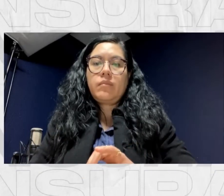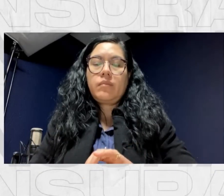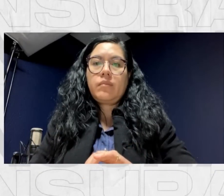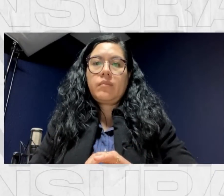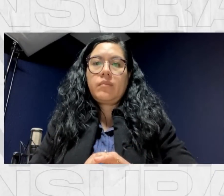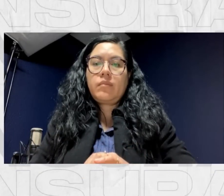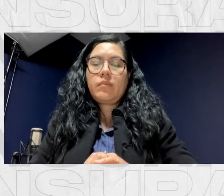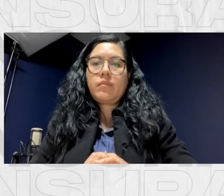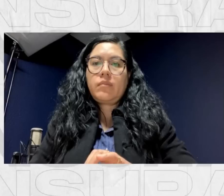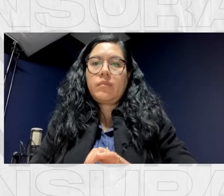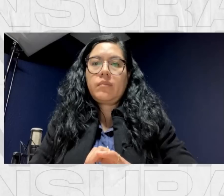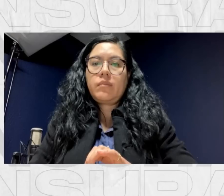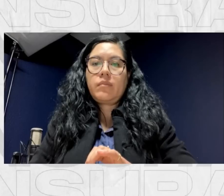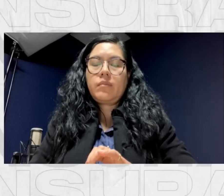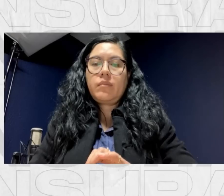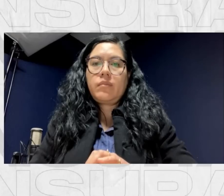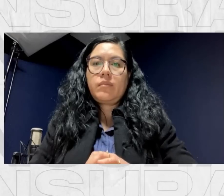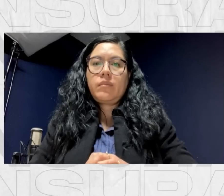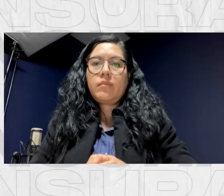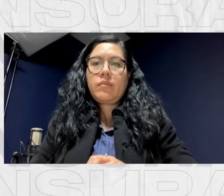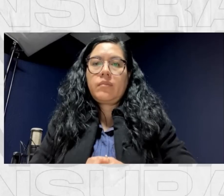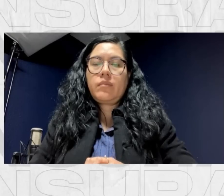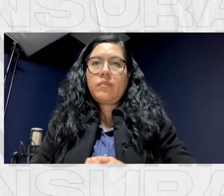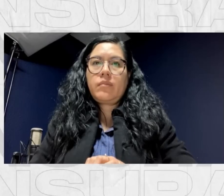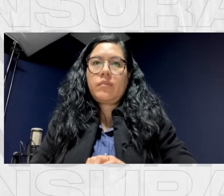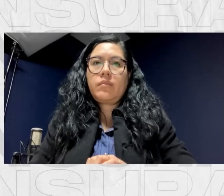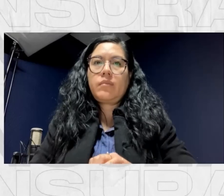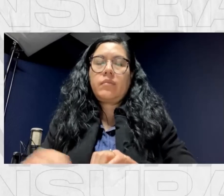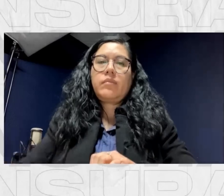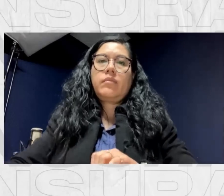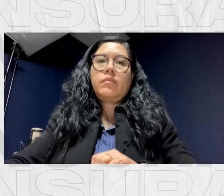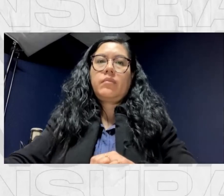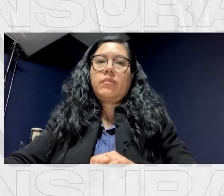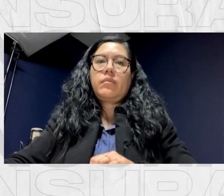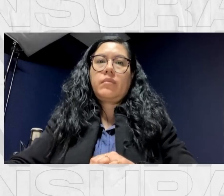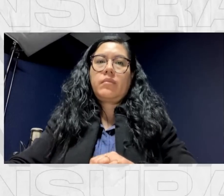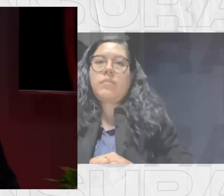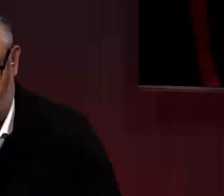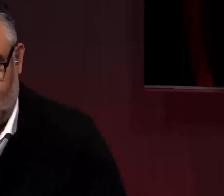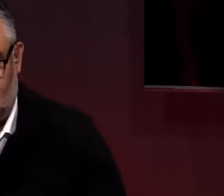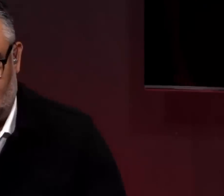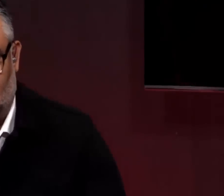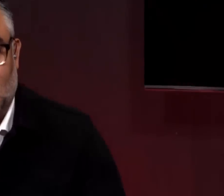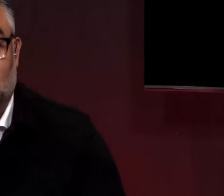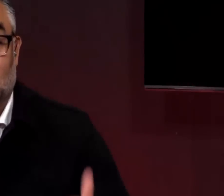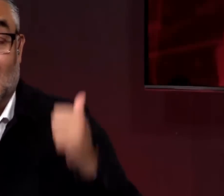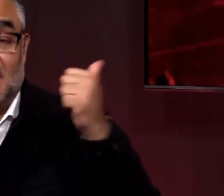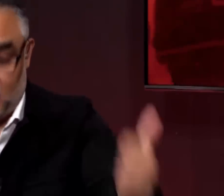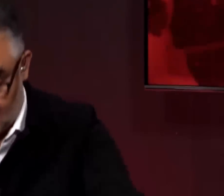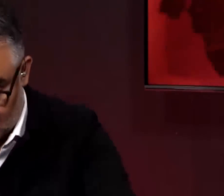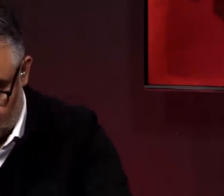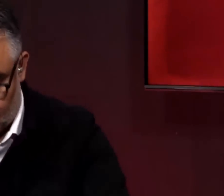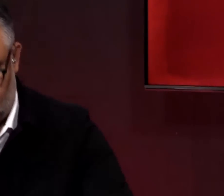llamaba la atención, Nancy, de lo que leo, que este personaje, eso sí yo no lo sabía, fue funcionario de los gobiernos